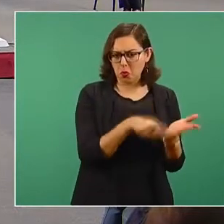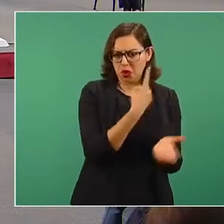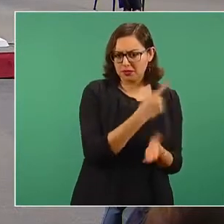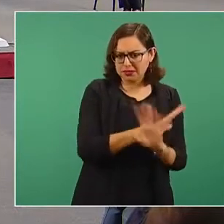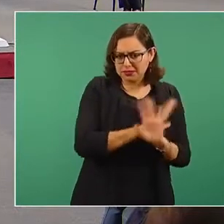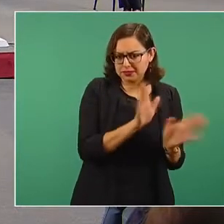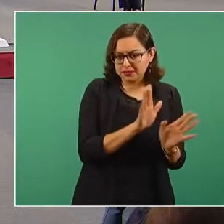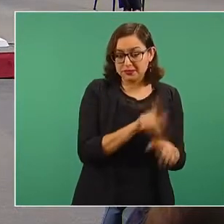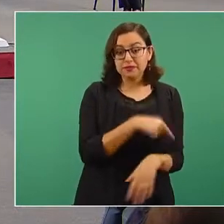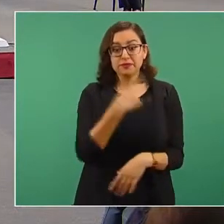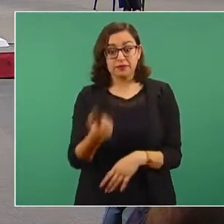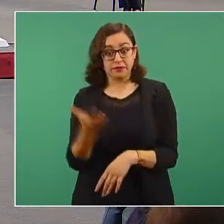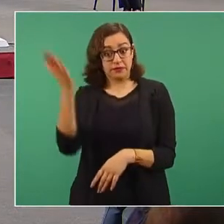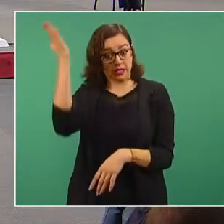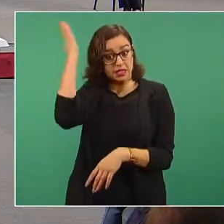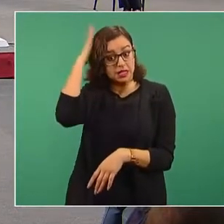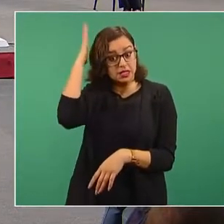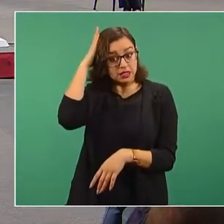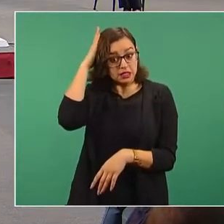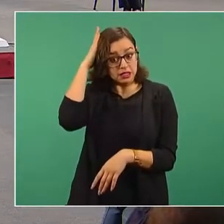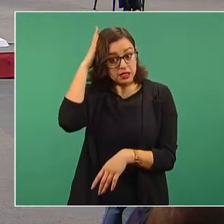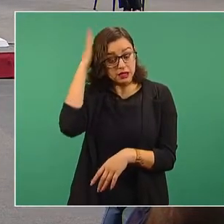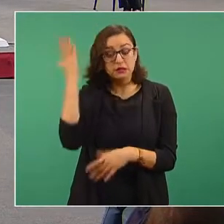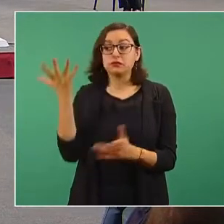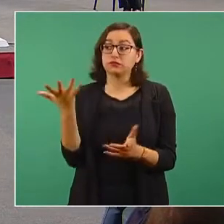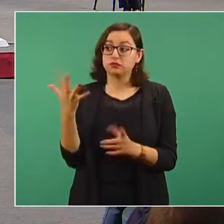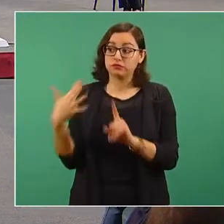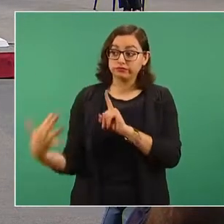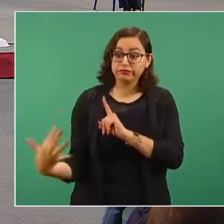que tiene que repetir y repetir y repetir